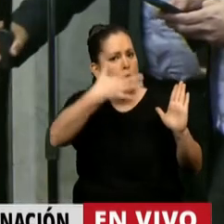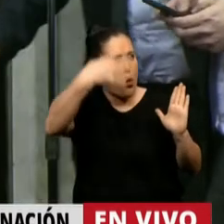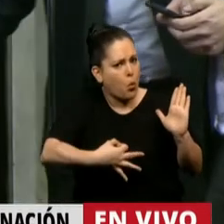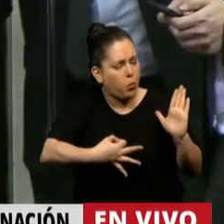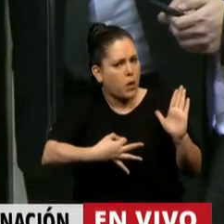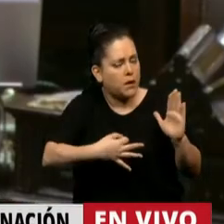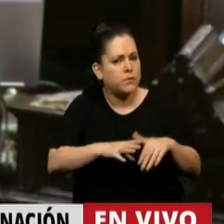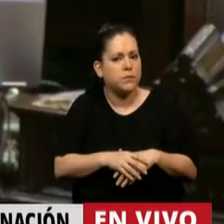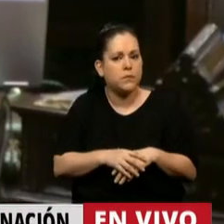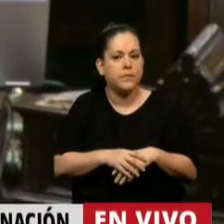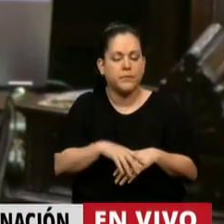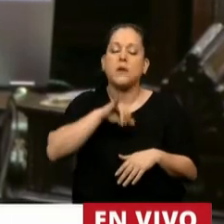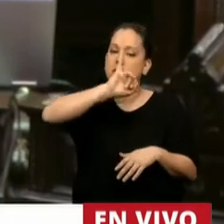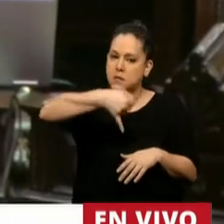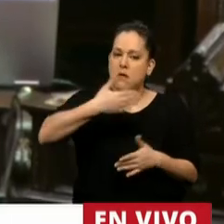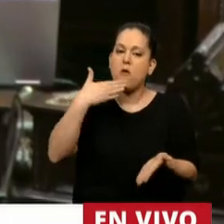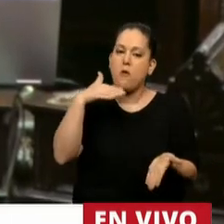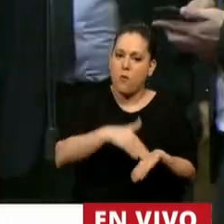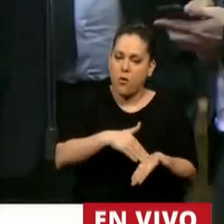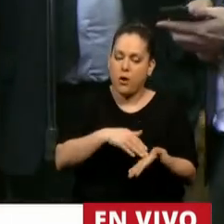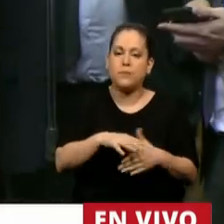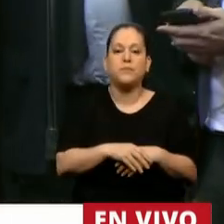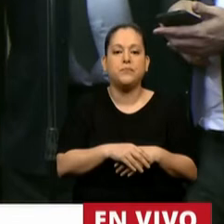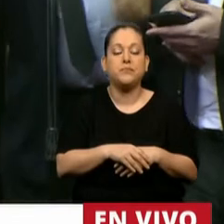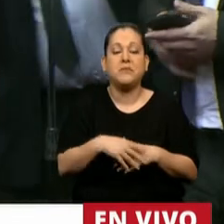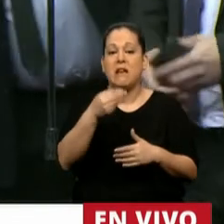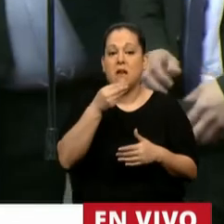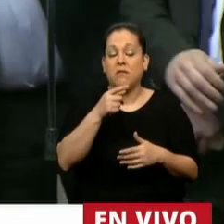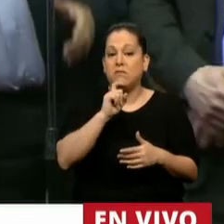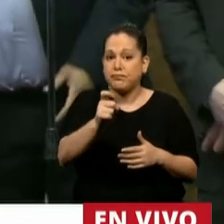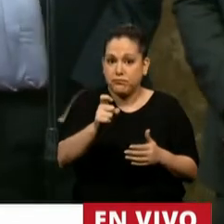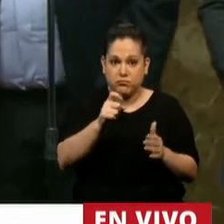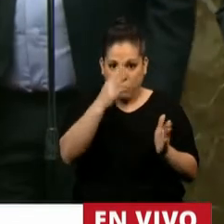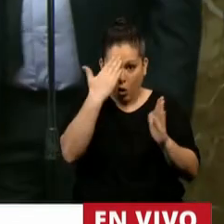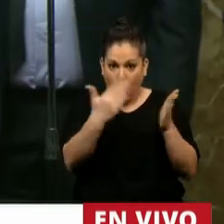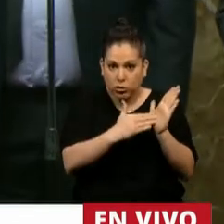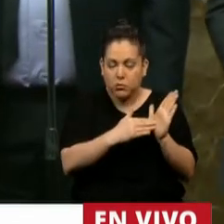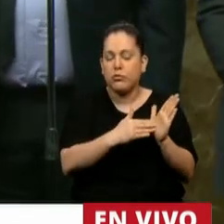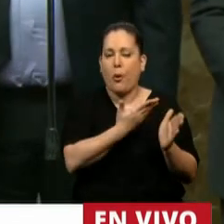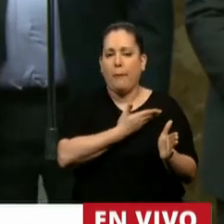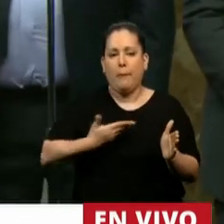Constitución Nacional. Sí, juro. Si así no lo hiciereis, la patria os lo